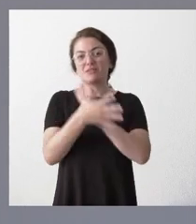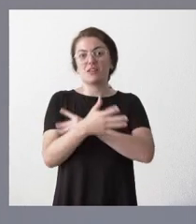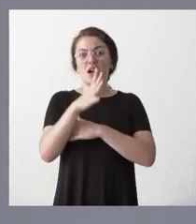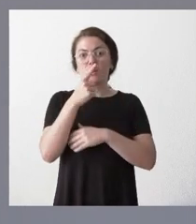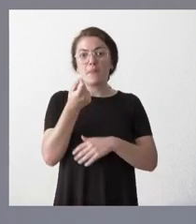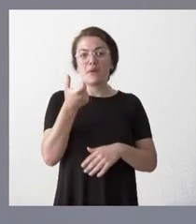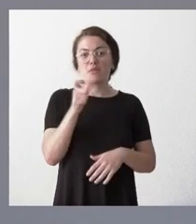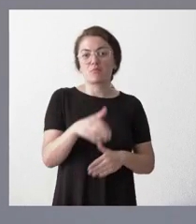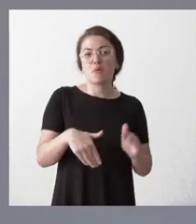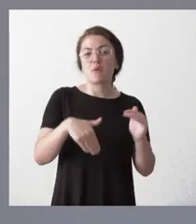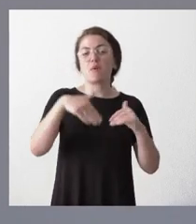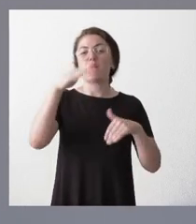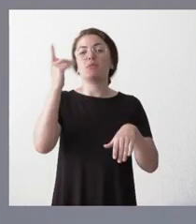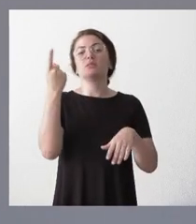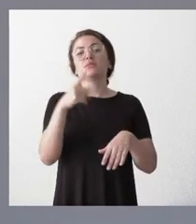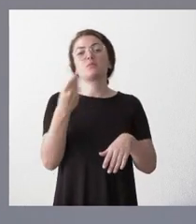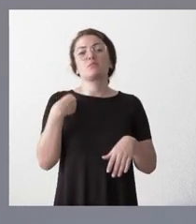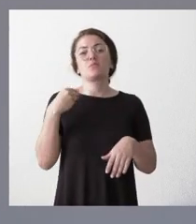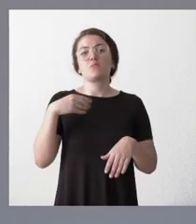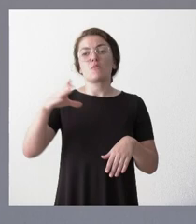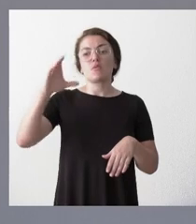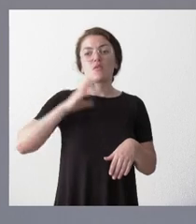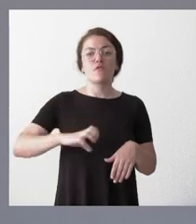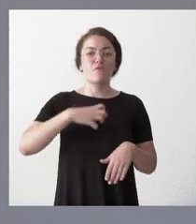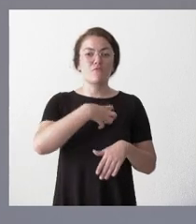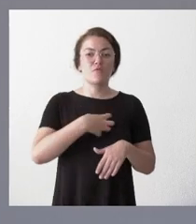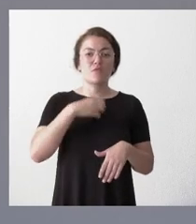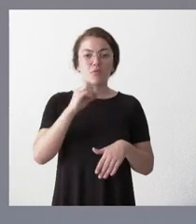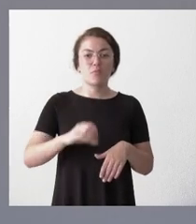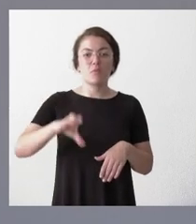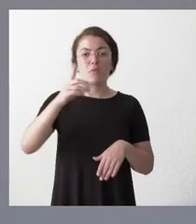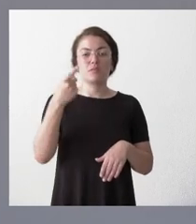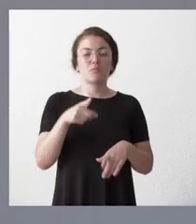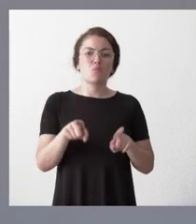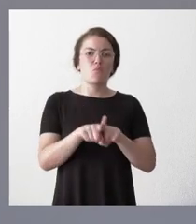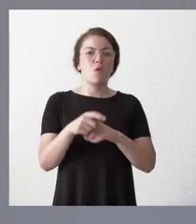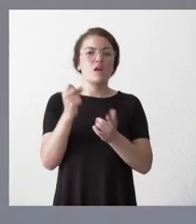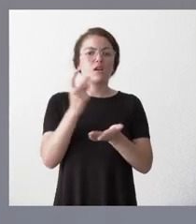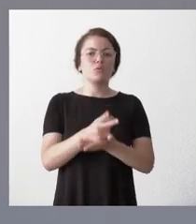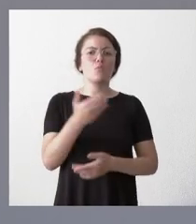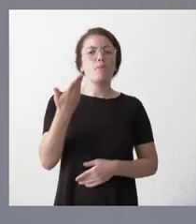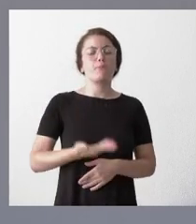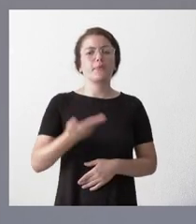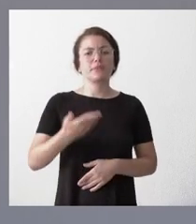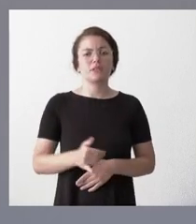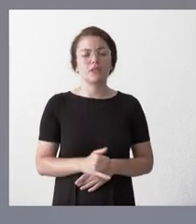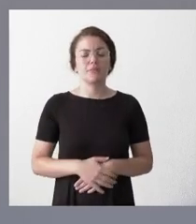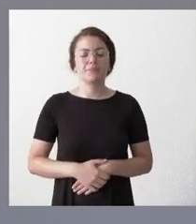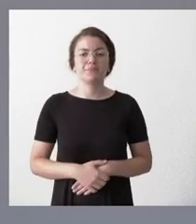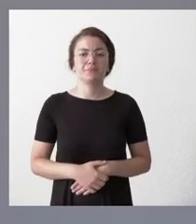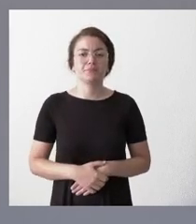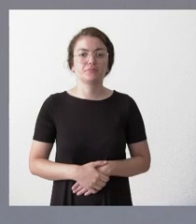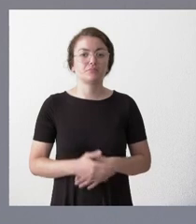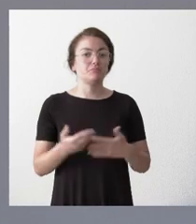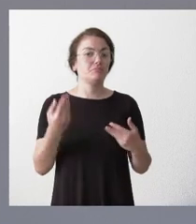incremento de los salarios de los empleados públicos y de tener que abordar retos muy, muy importantes, evidentemente muy lejos de